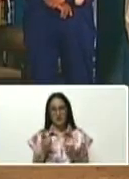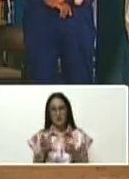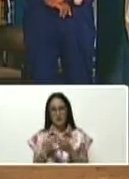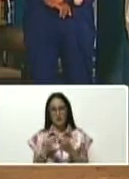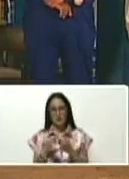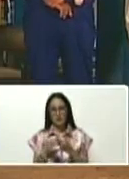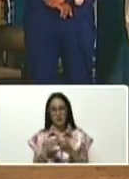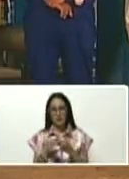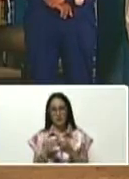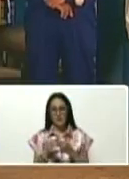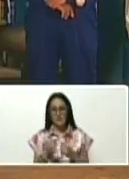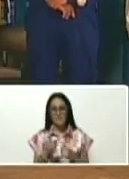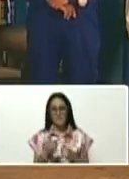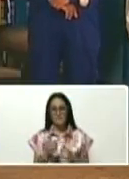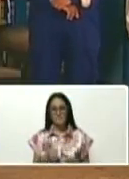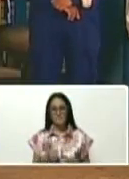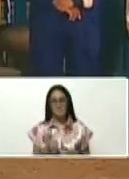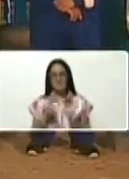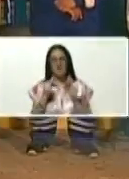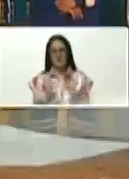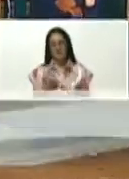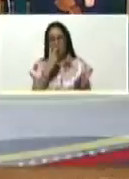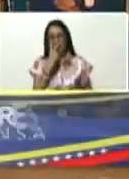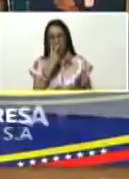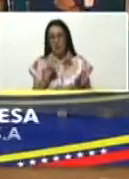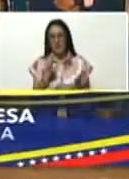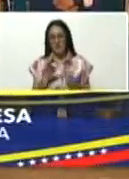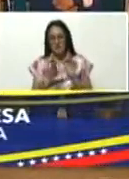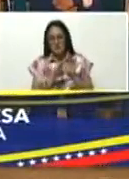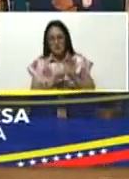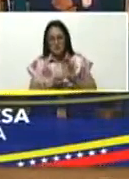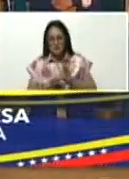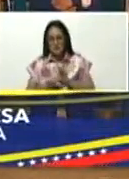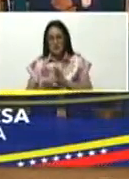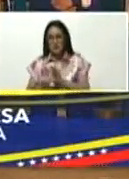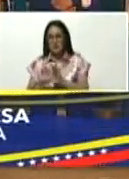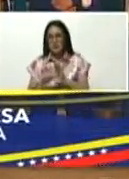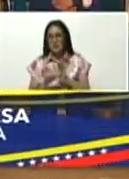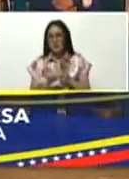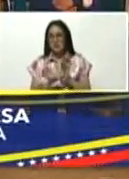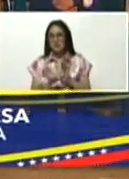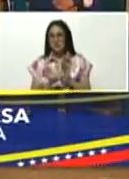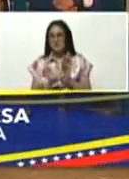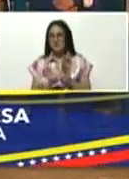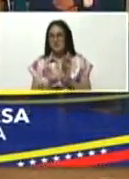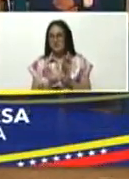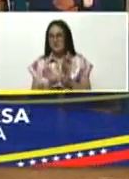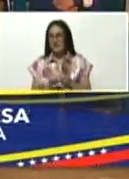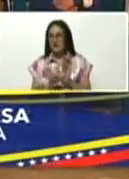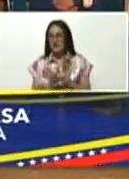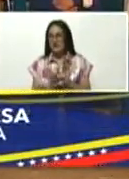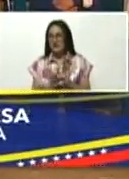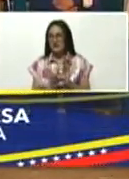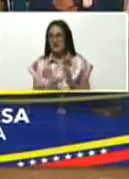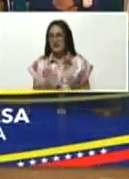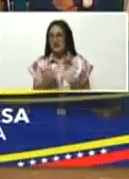mayor podredumbre, de corruptela, de desfalco, un